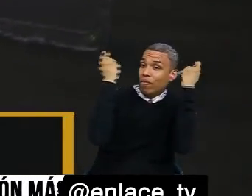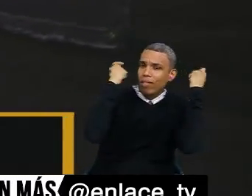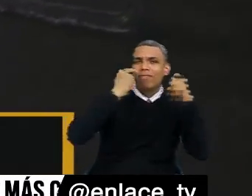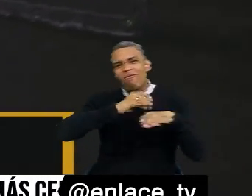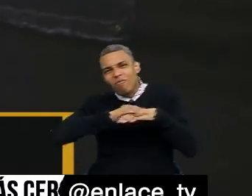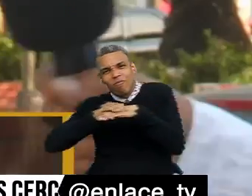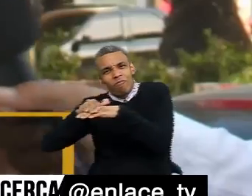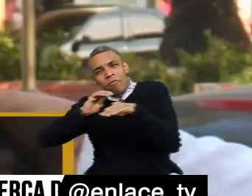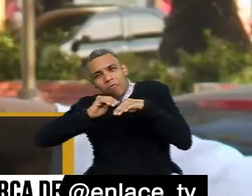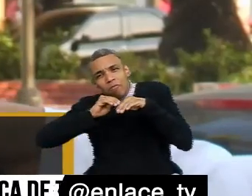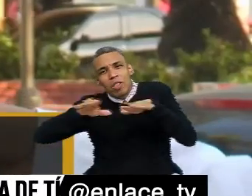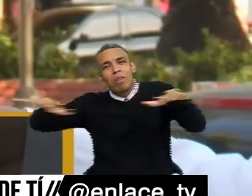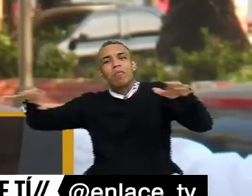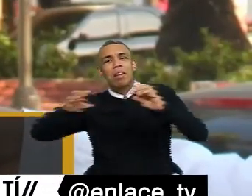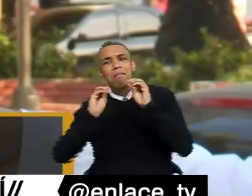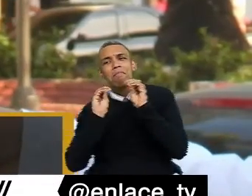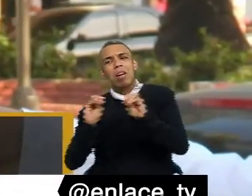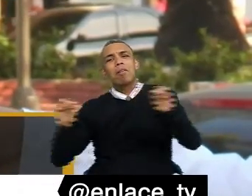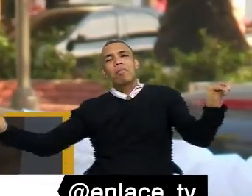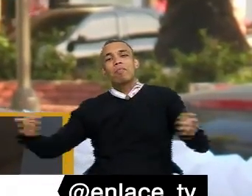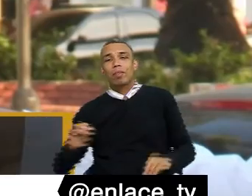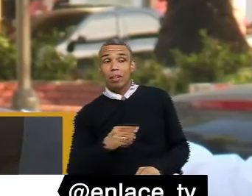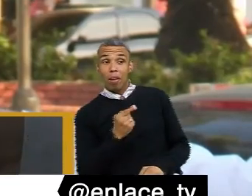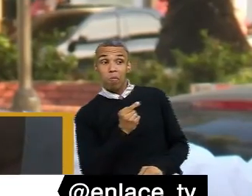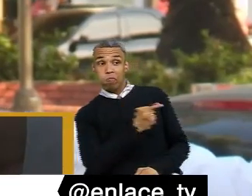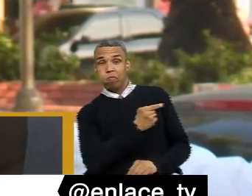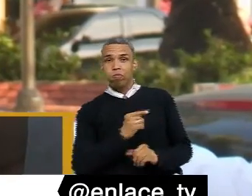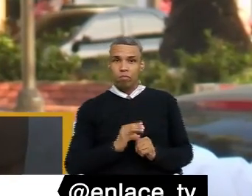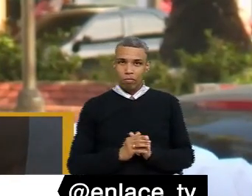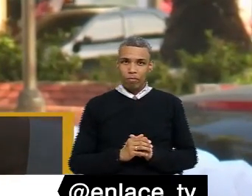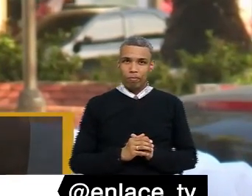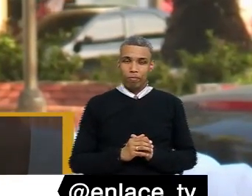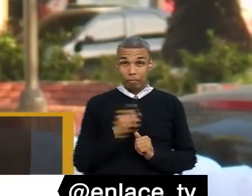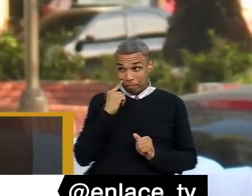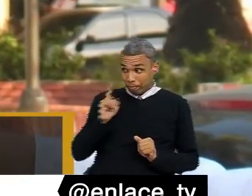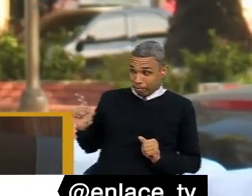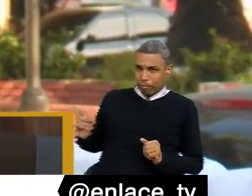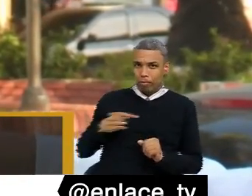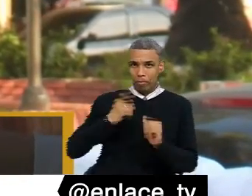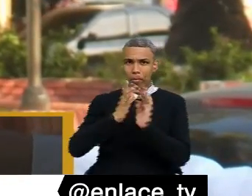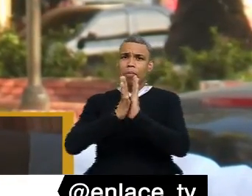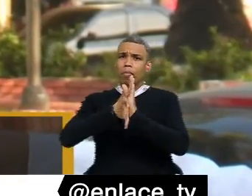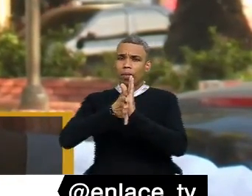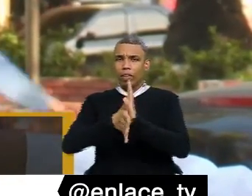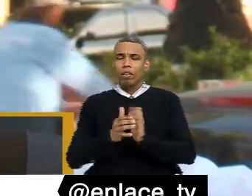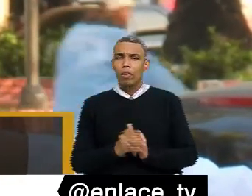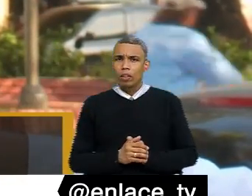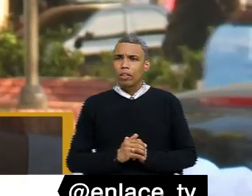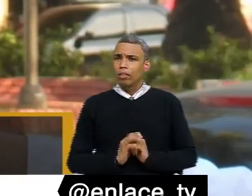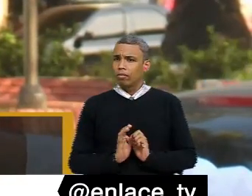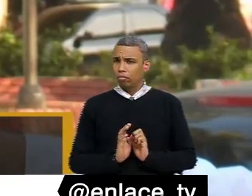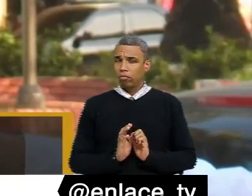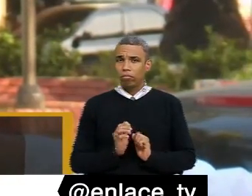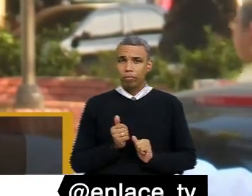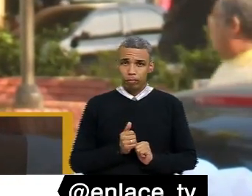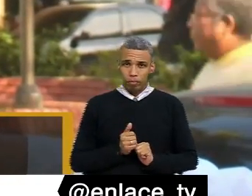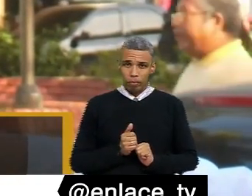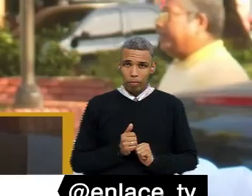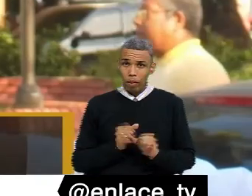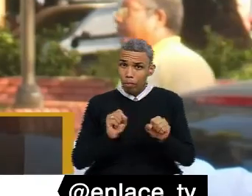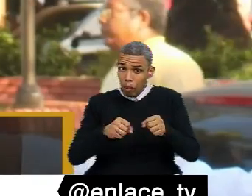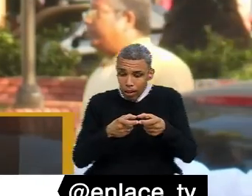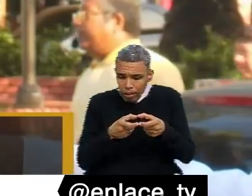el municipio. Vamos a promocionar de que hay 500 becas para los estudiantes de primer semestre, para que no pierdan esa oportunidad. Hay plazo hasta el